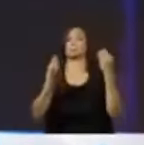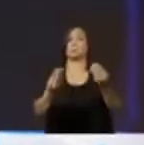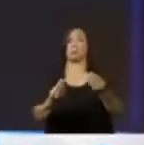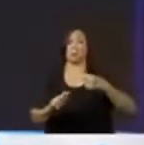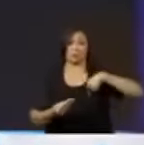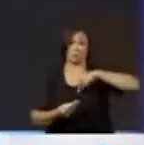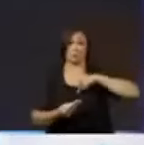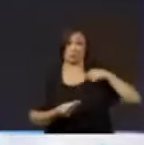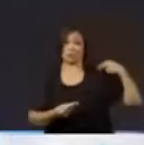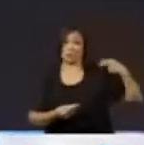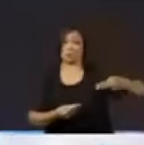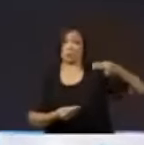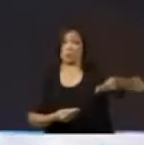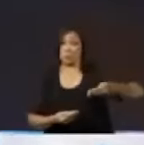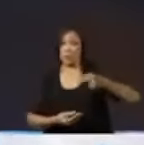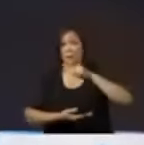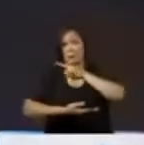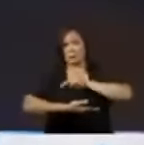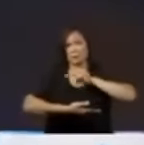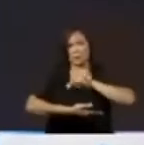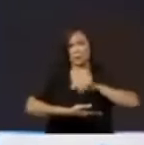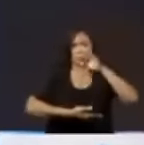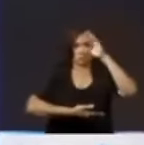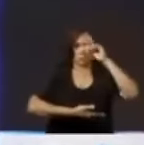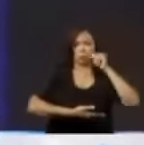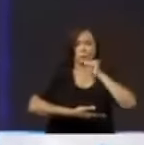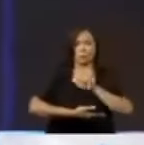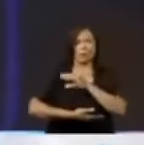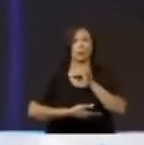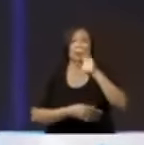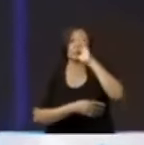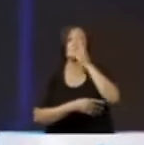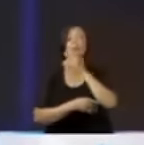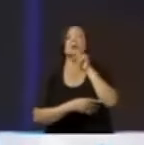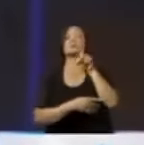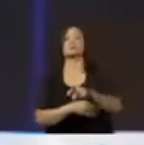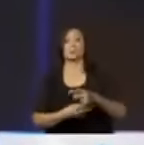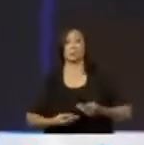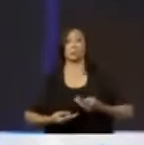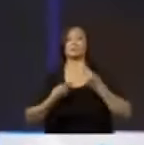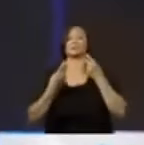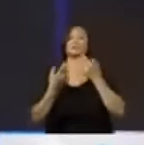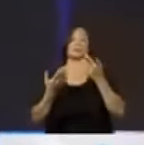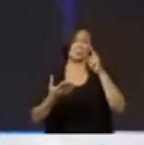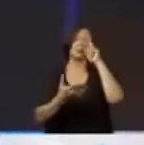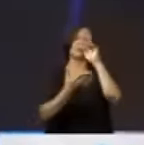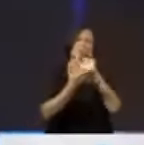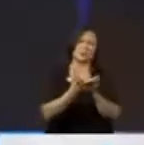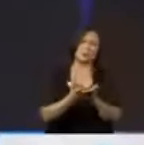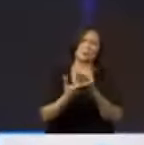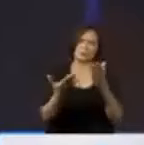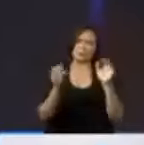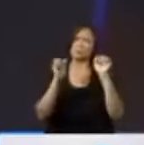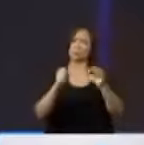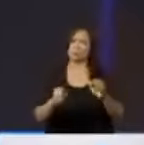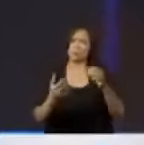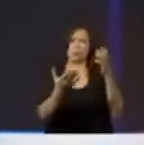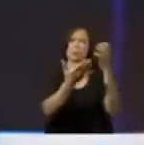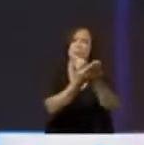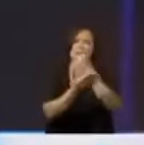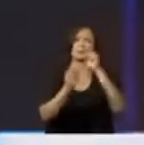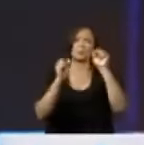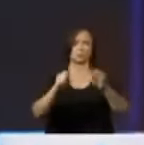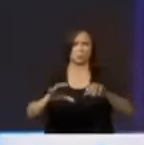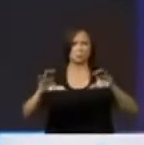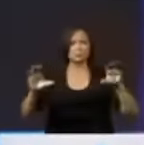nuestros hijos, a nuestros nietos, el país en el que nos merecemos vivir. Y creo que podemos lograrlo,